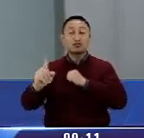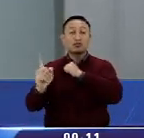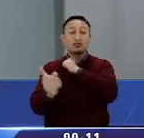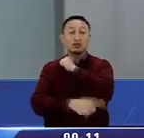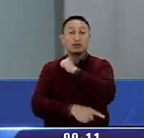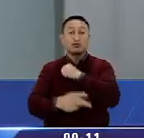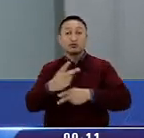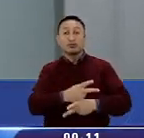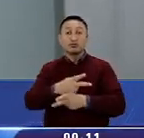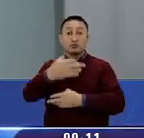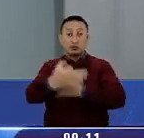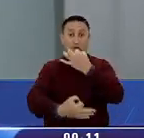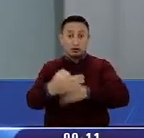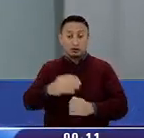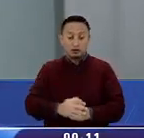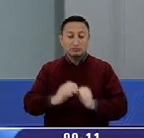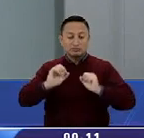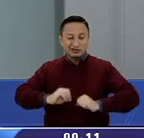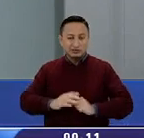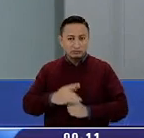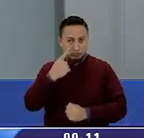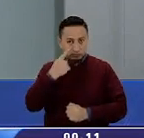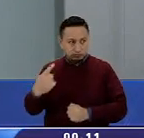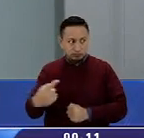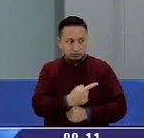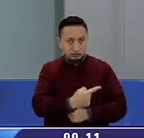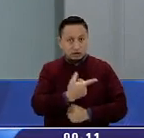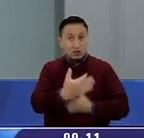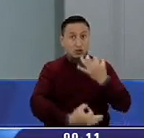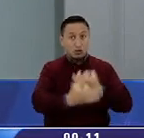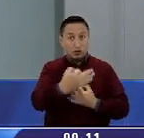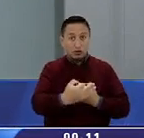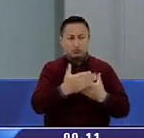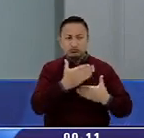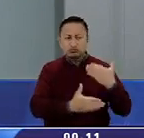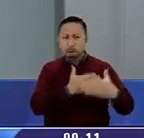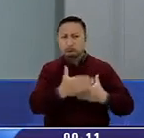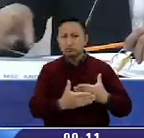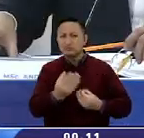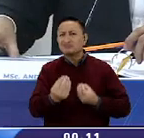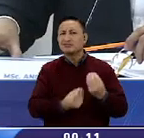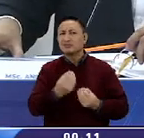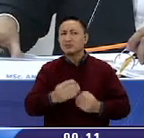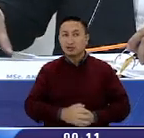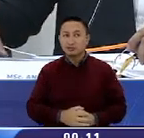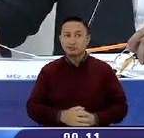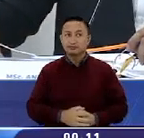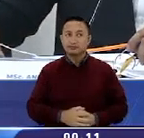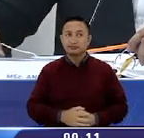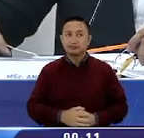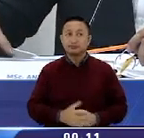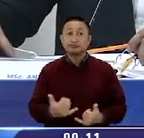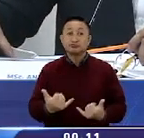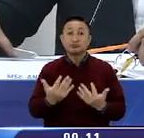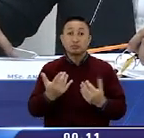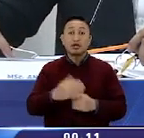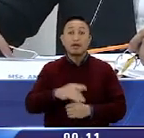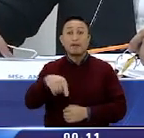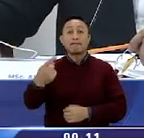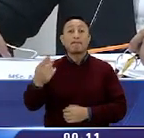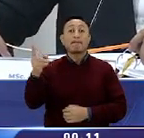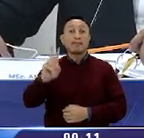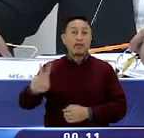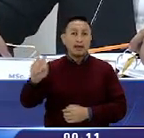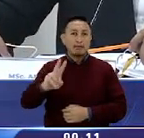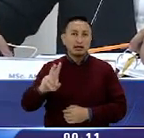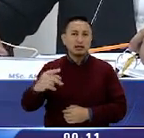del Consejo de la Judicatura para que se tome muy en cuenta todas las actuaciones que ha venido llevando a cabo esta jueza. Entre tanto, esperar al viernes para ver